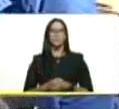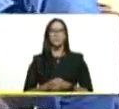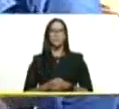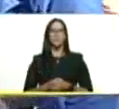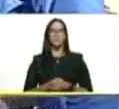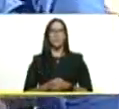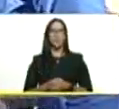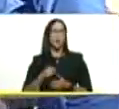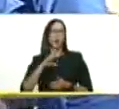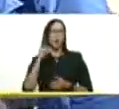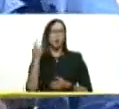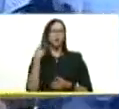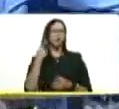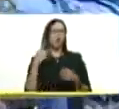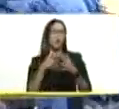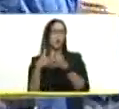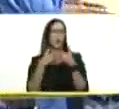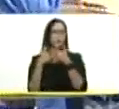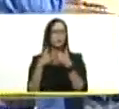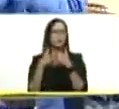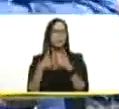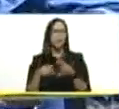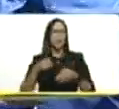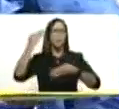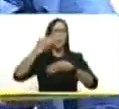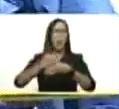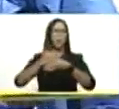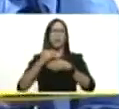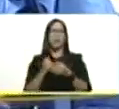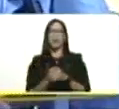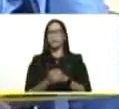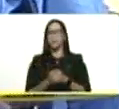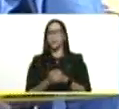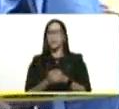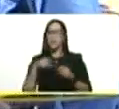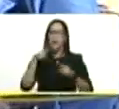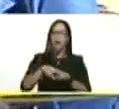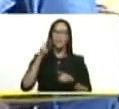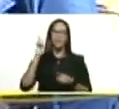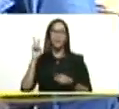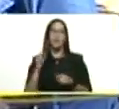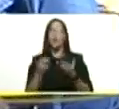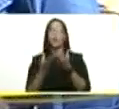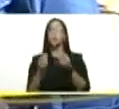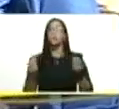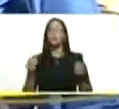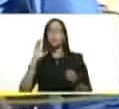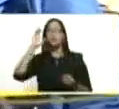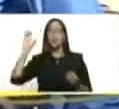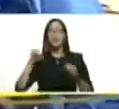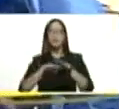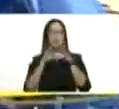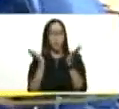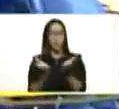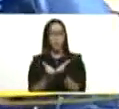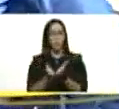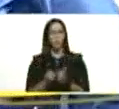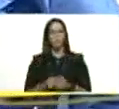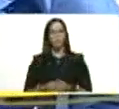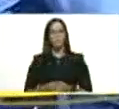No solo el imperialismo bloqueaba y cercaba a Venezuela, sino muchos países en el mundo.